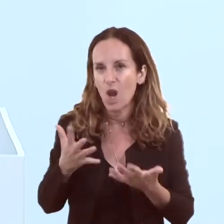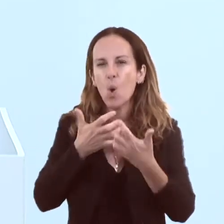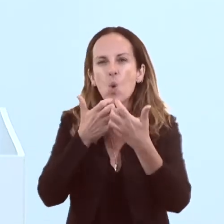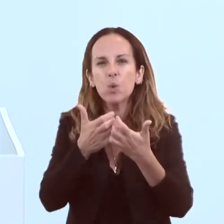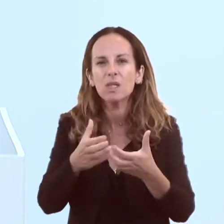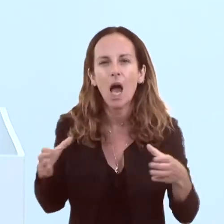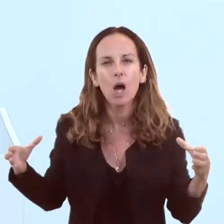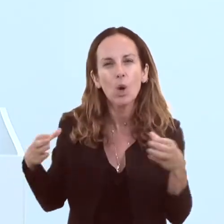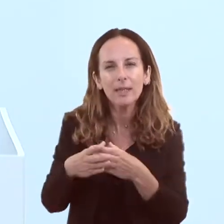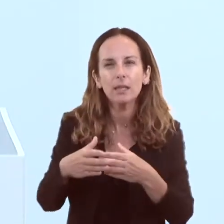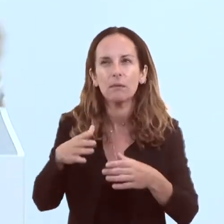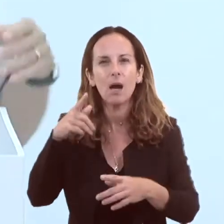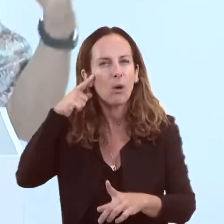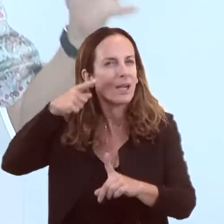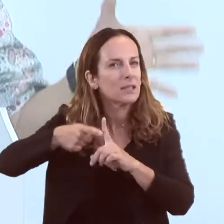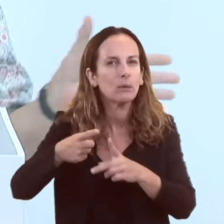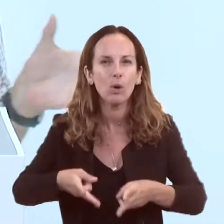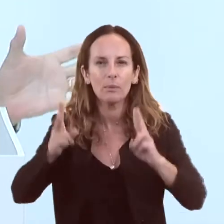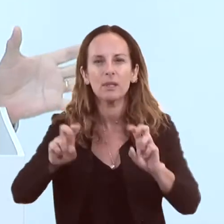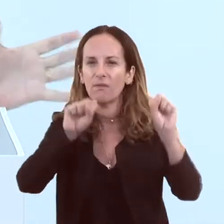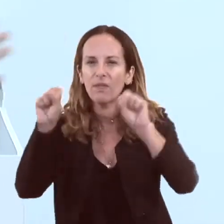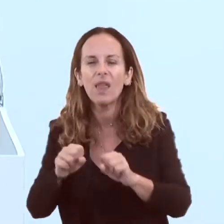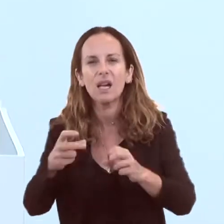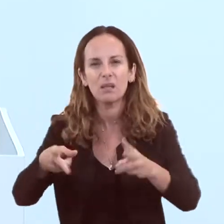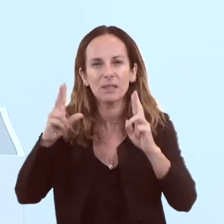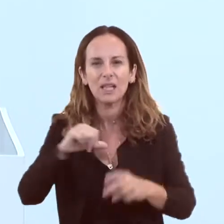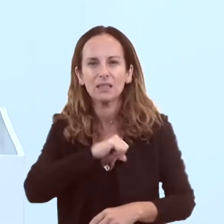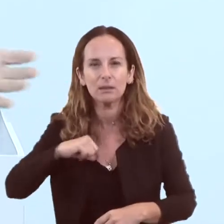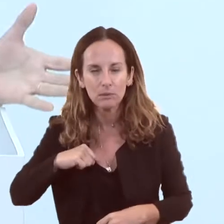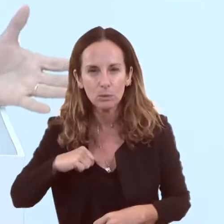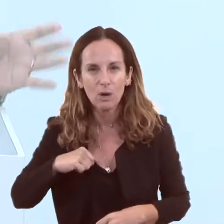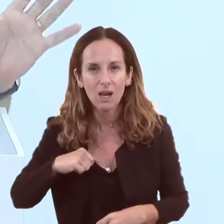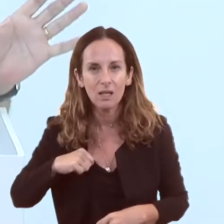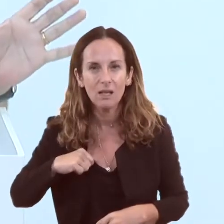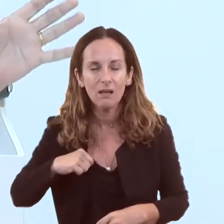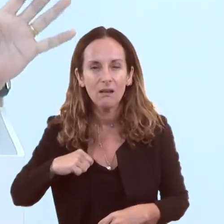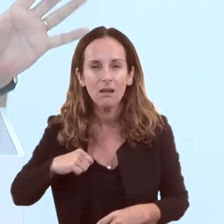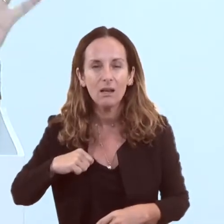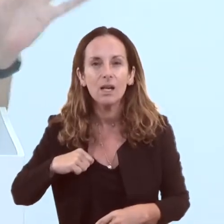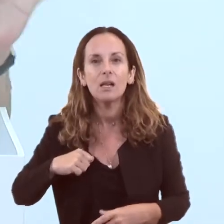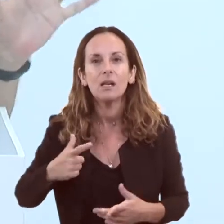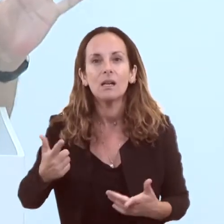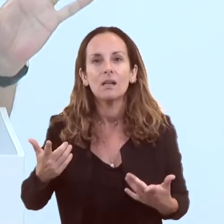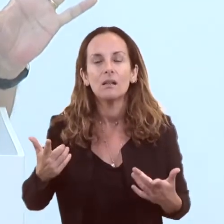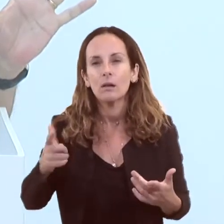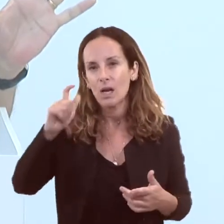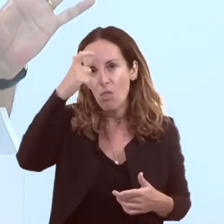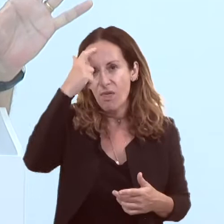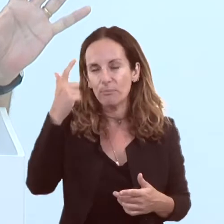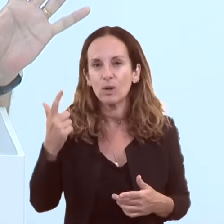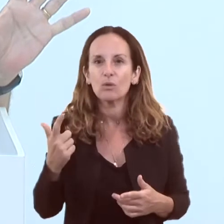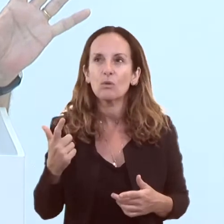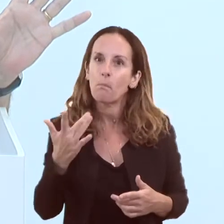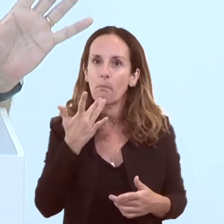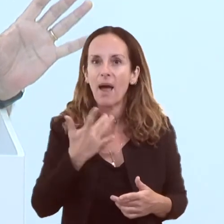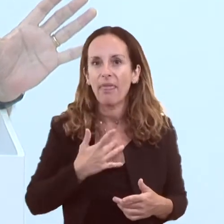colectiva por la libertad y por defender la libertad individual como si en el fondo no esos conceptos no fueran